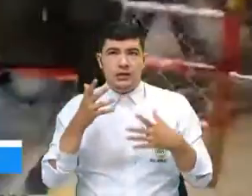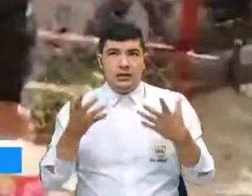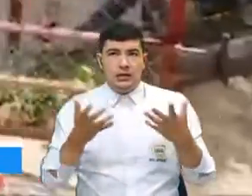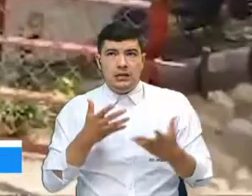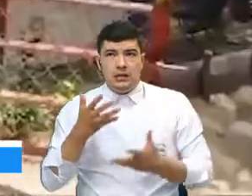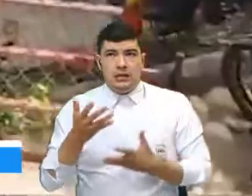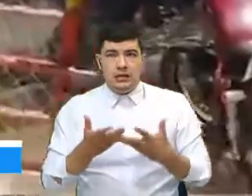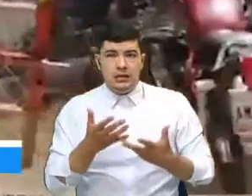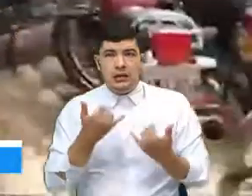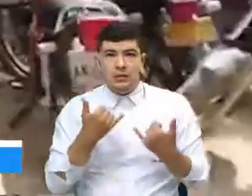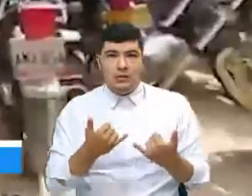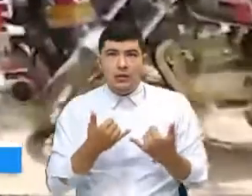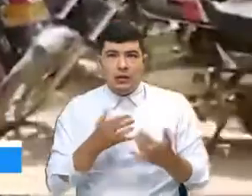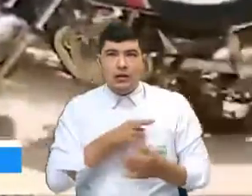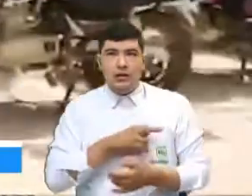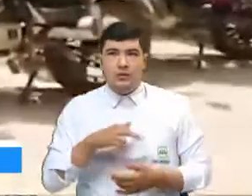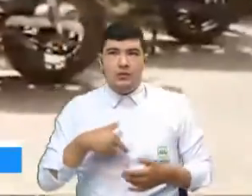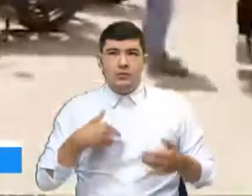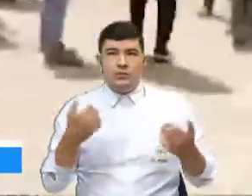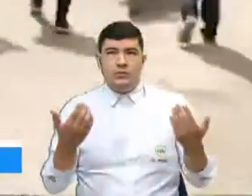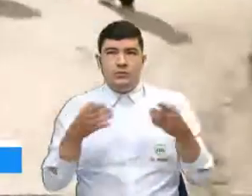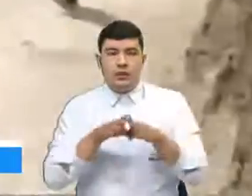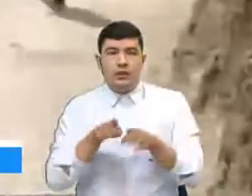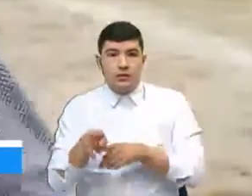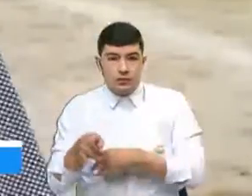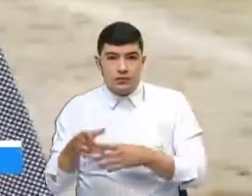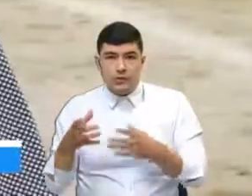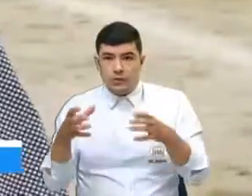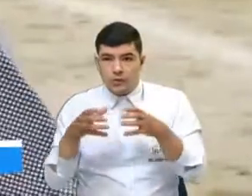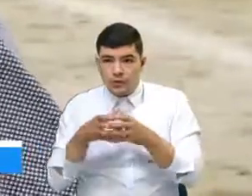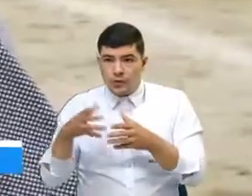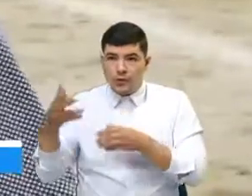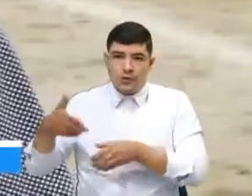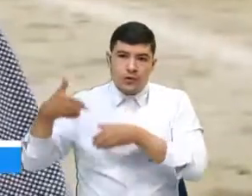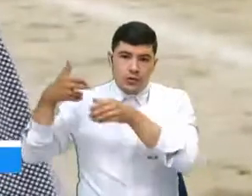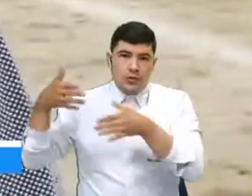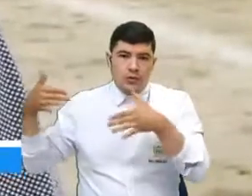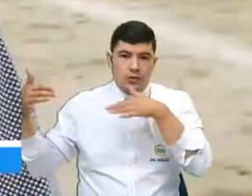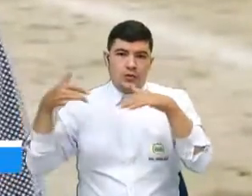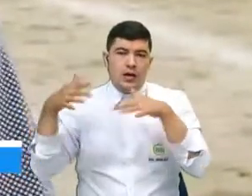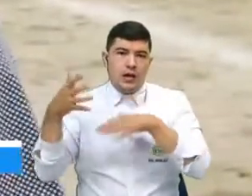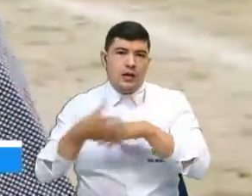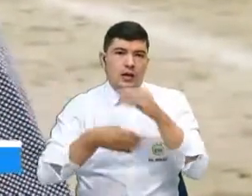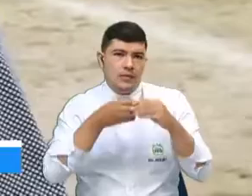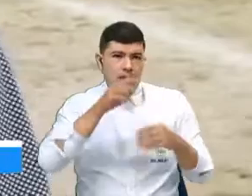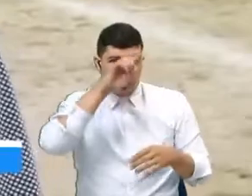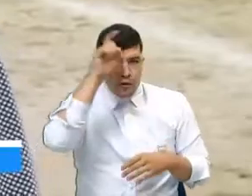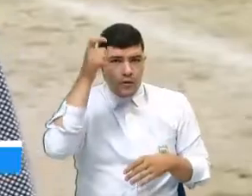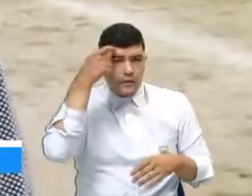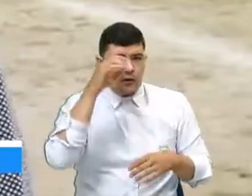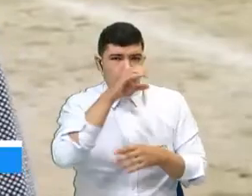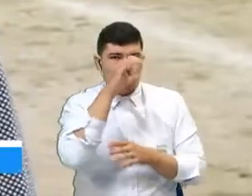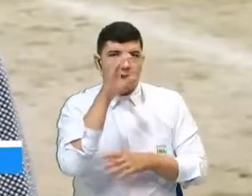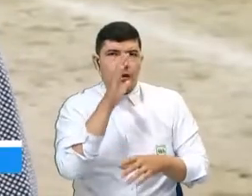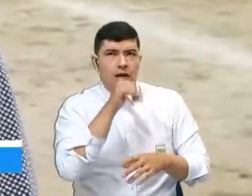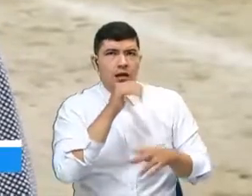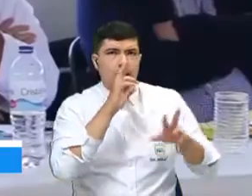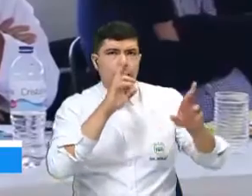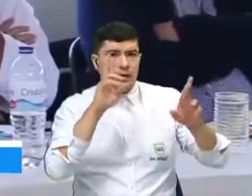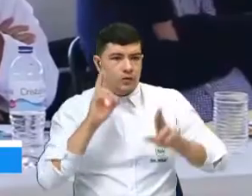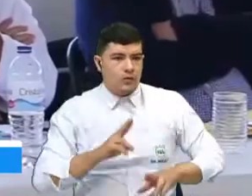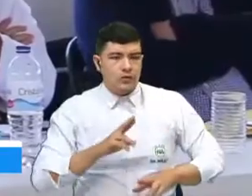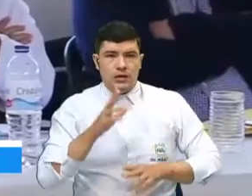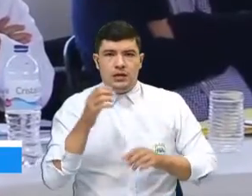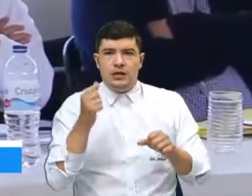Estamos depresados por los conflictos de los grupos subversivos, y también por el gobierno colombiano, que no nos reconoce el trabajo como